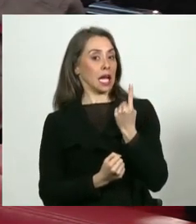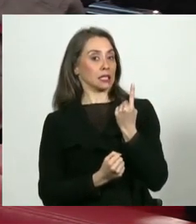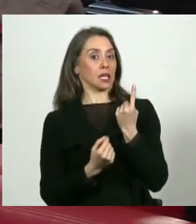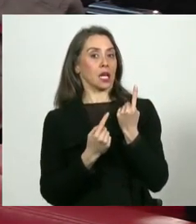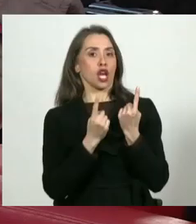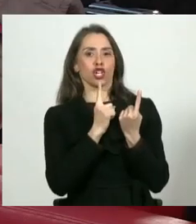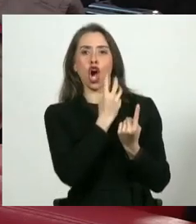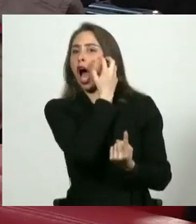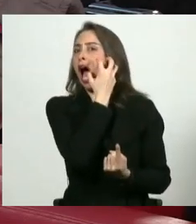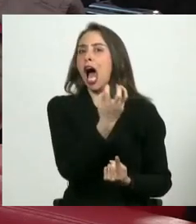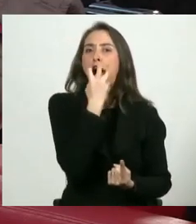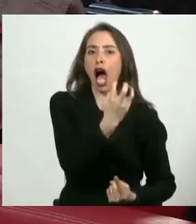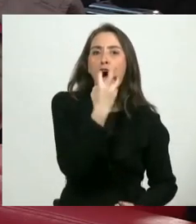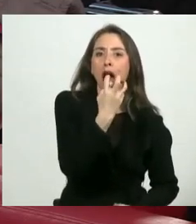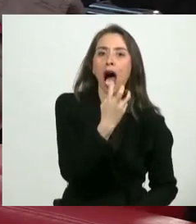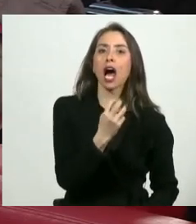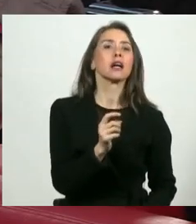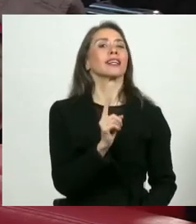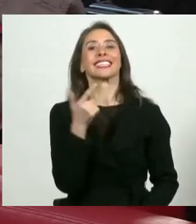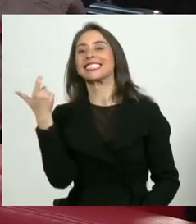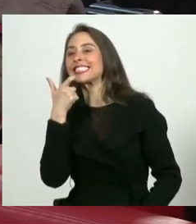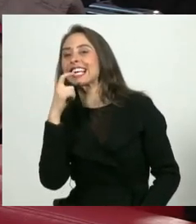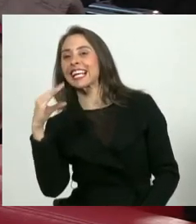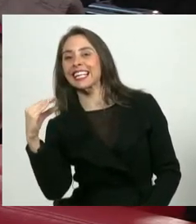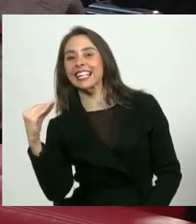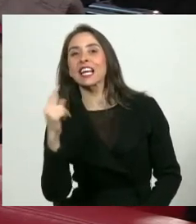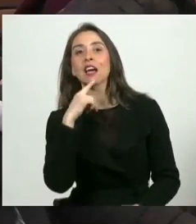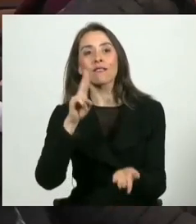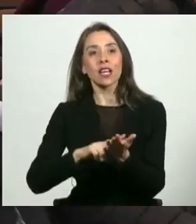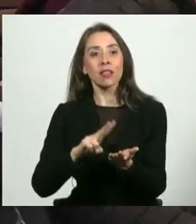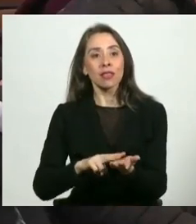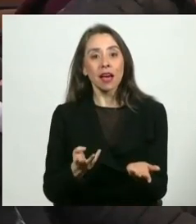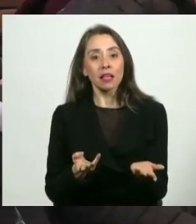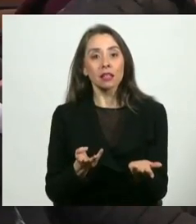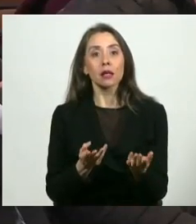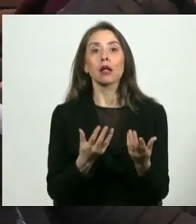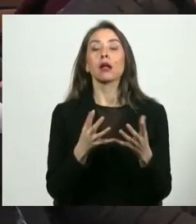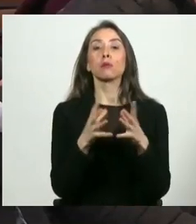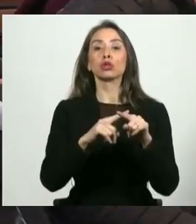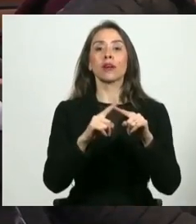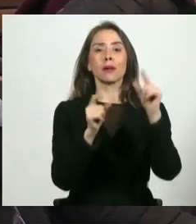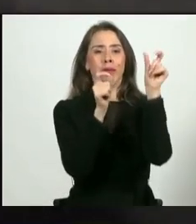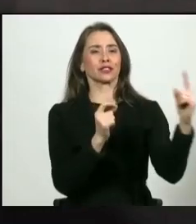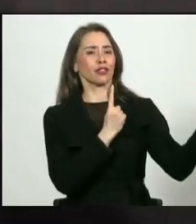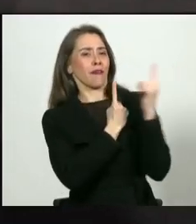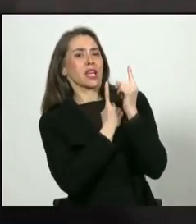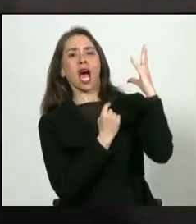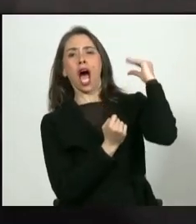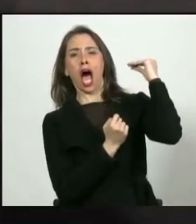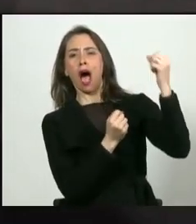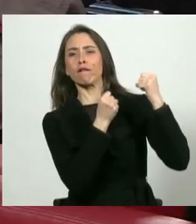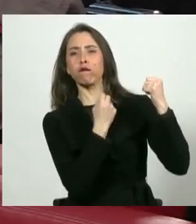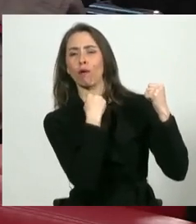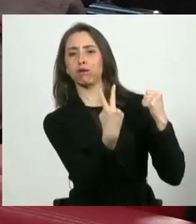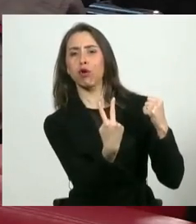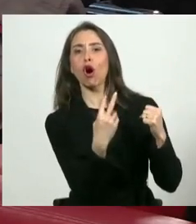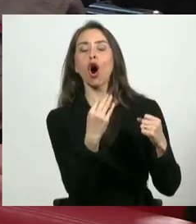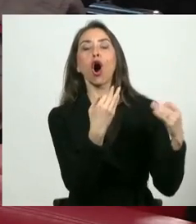le griten a uno, o no, es verdad, muchas veces nos hablan muy fuerte, o nos empiezan a